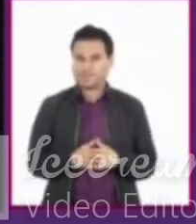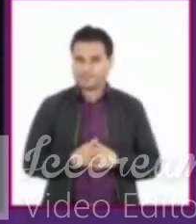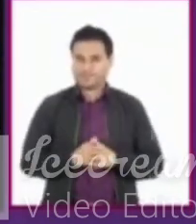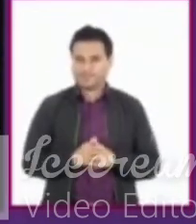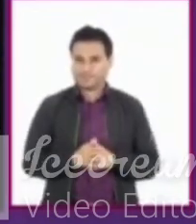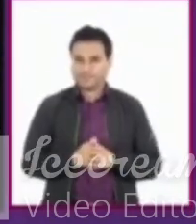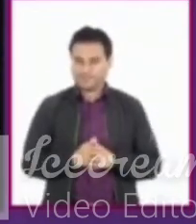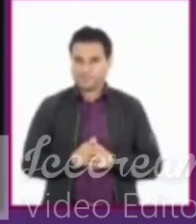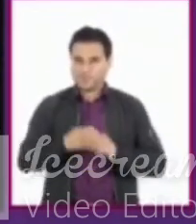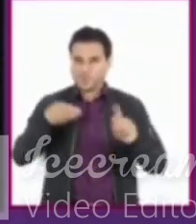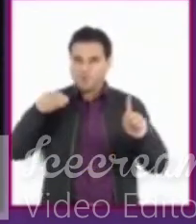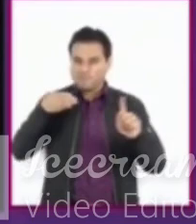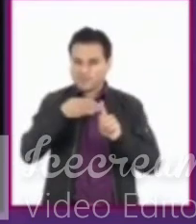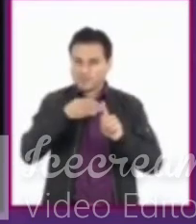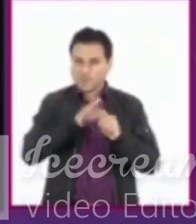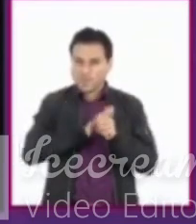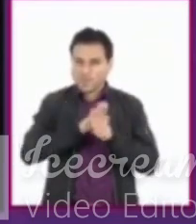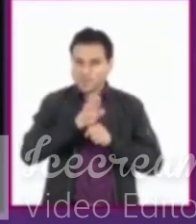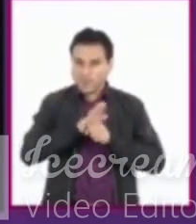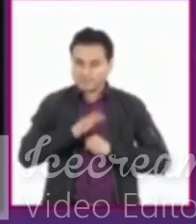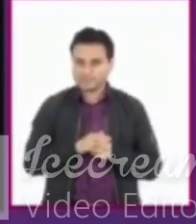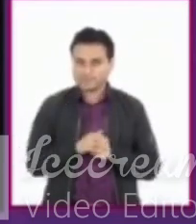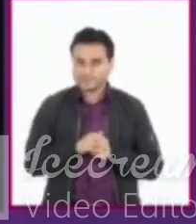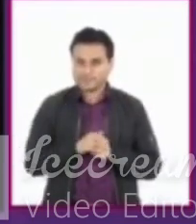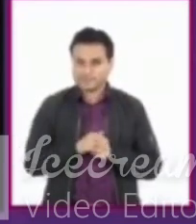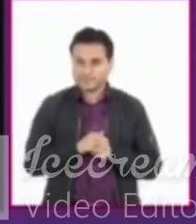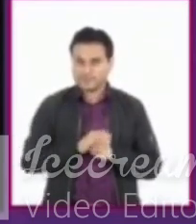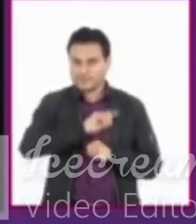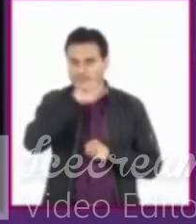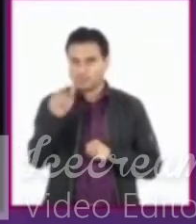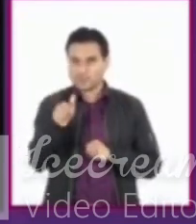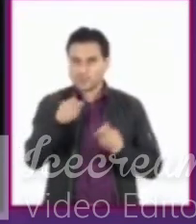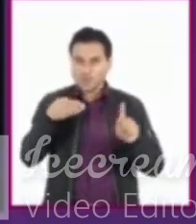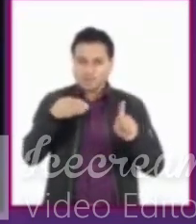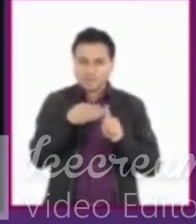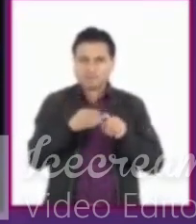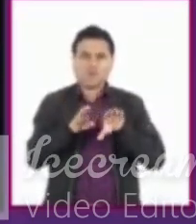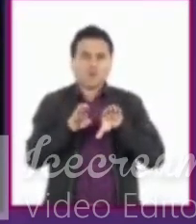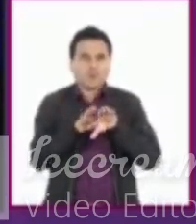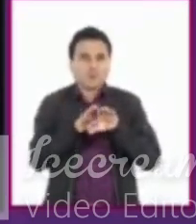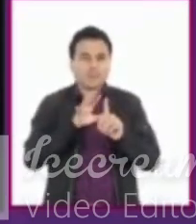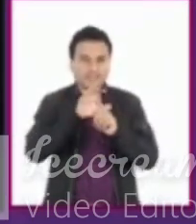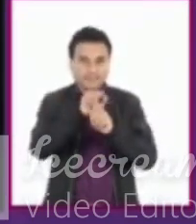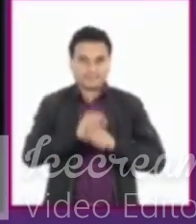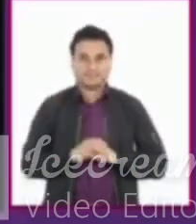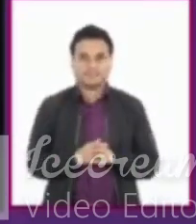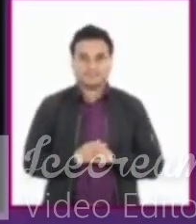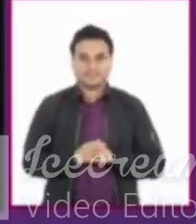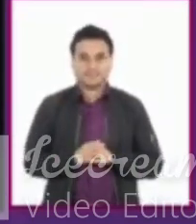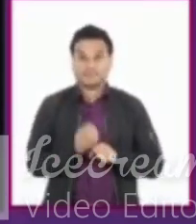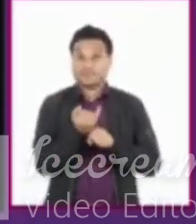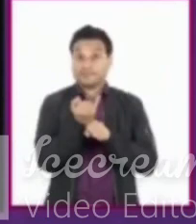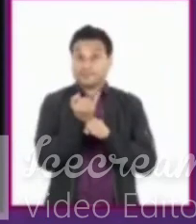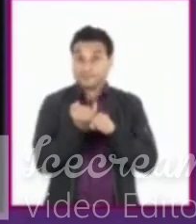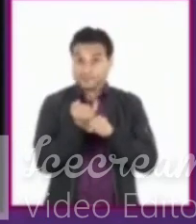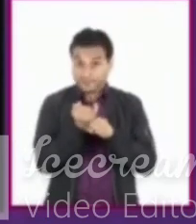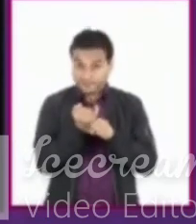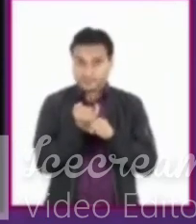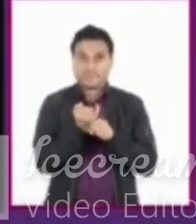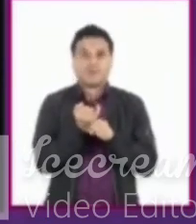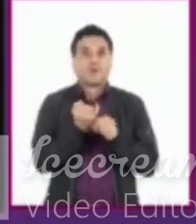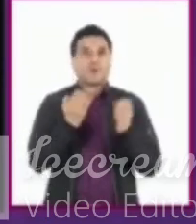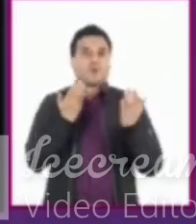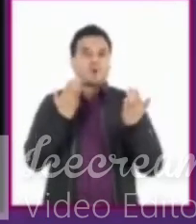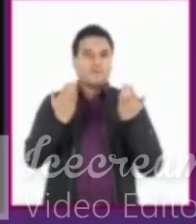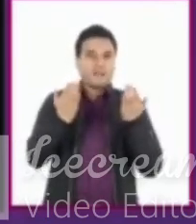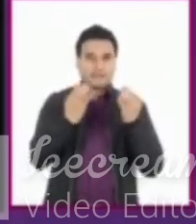el objetivo que se persigue y cómo es que este objetivo se espera lograr. Investigar, comparar y analizar las